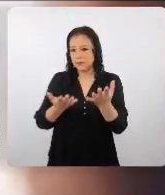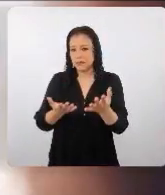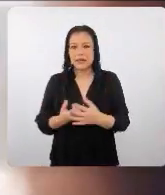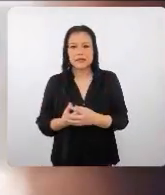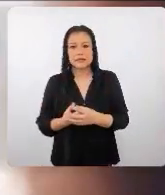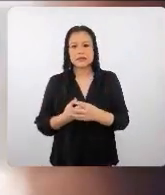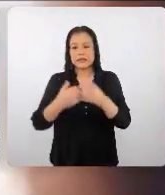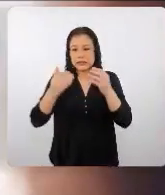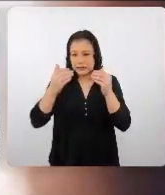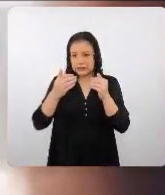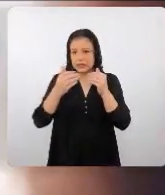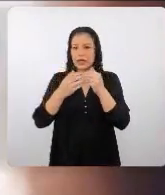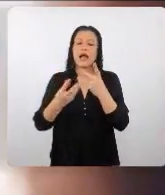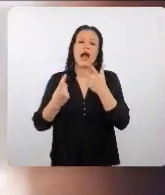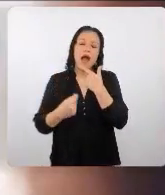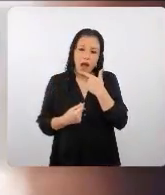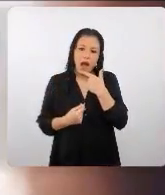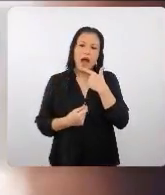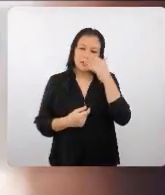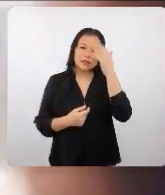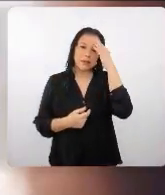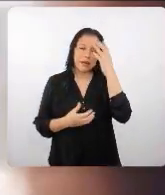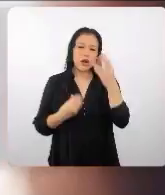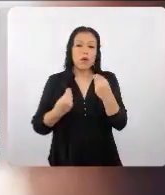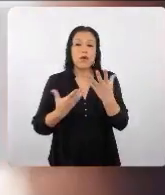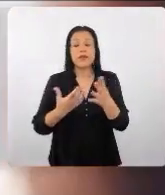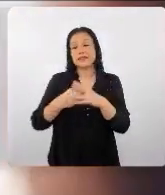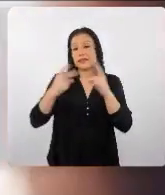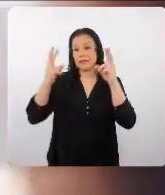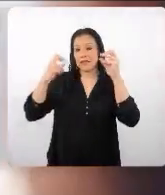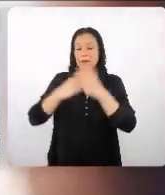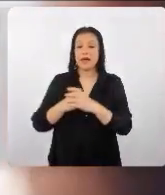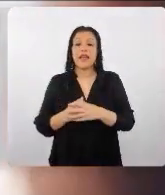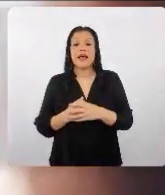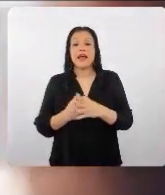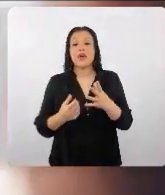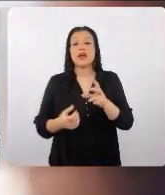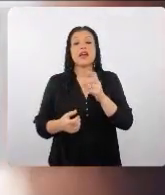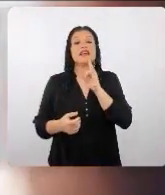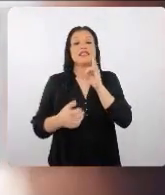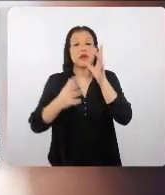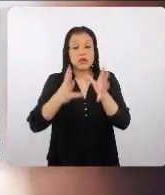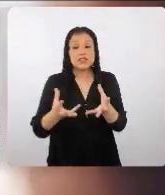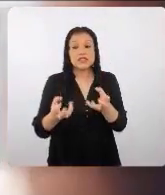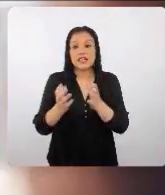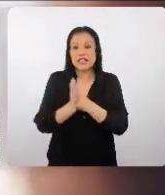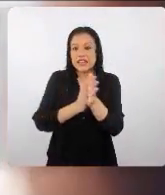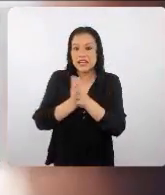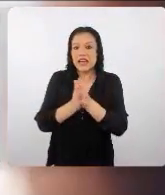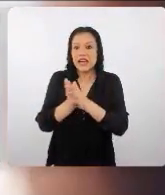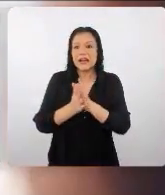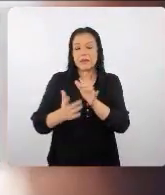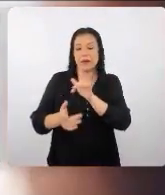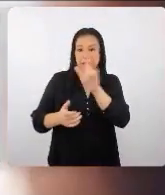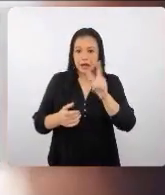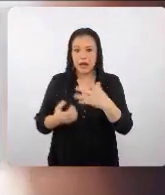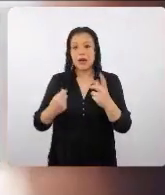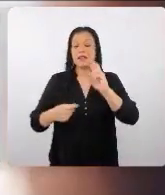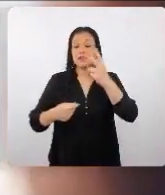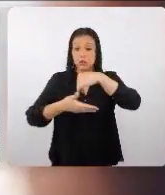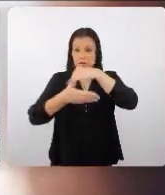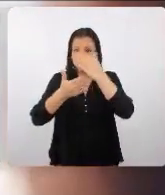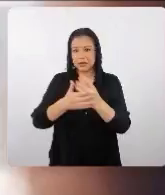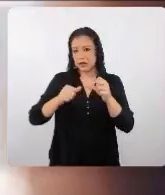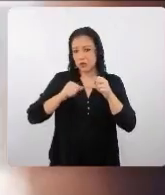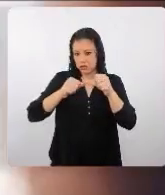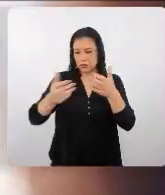más cercana de este potencial vacacionista estadounidense. Vamos a pasar a una segunda parte, continuando hablando